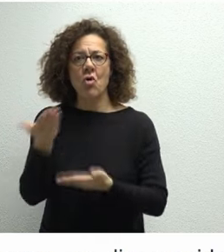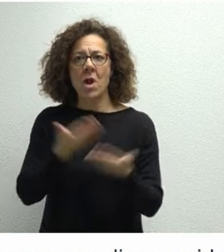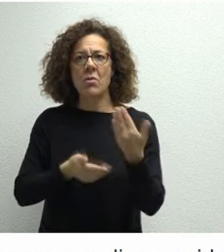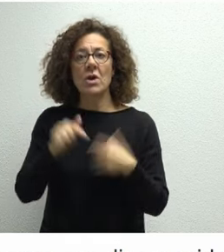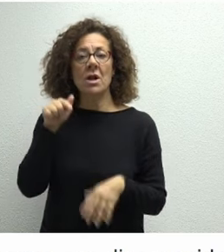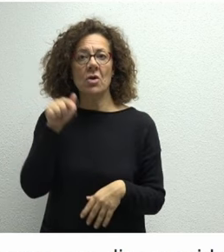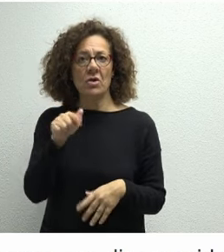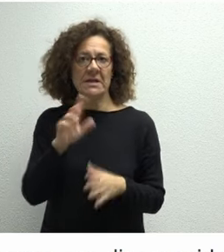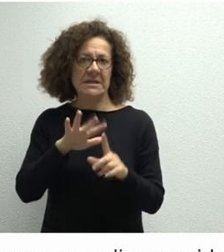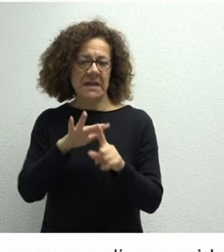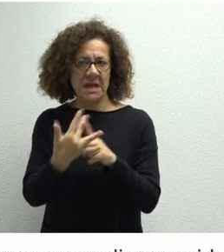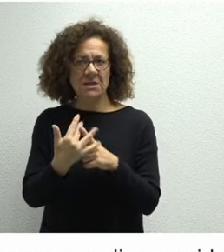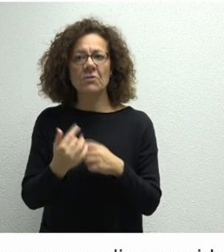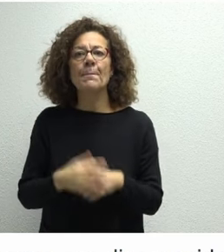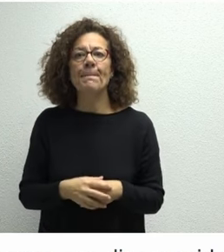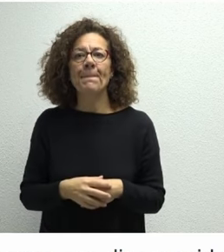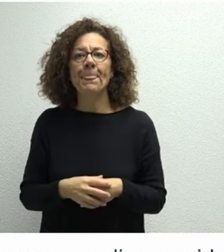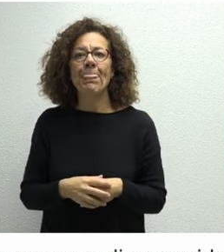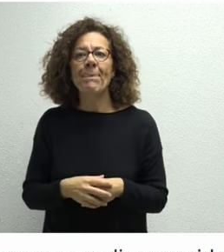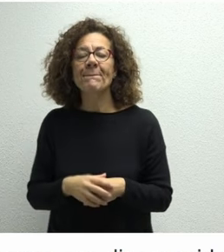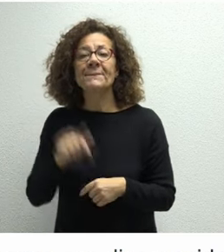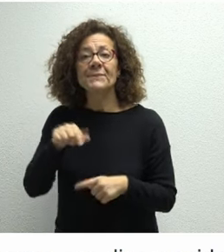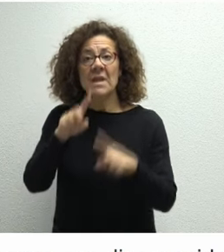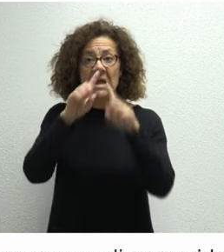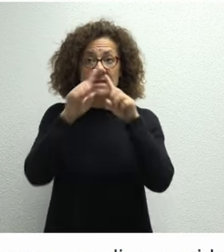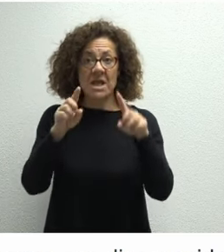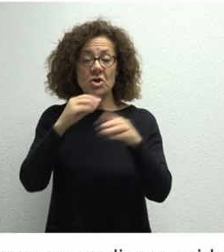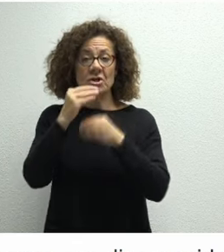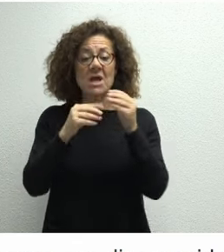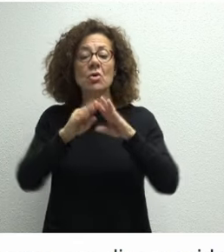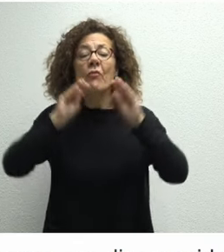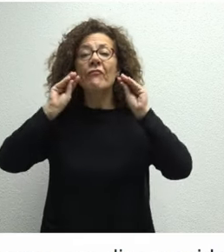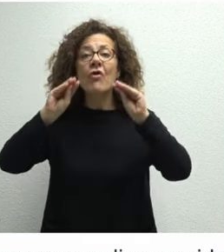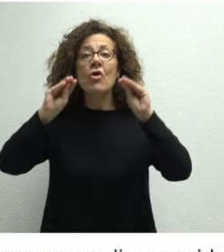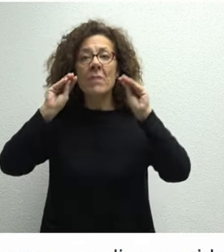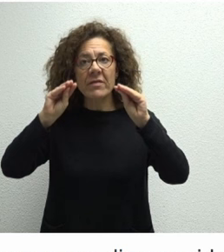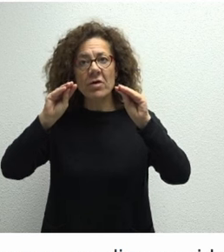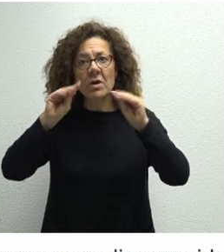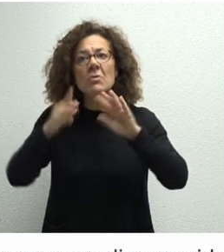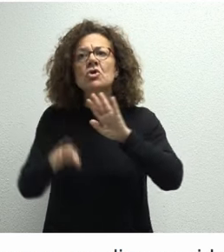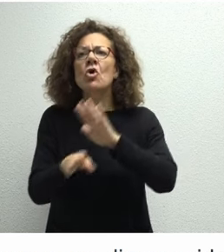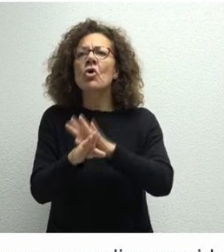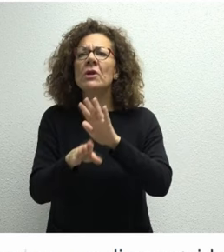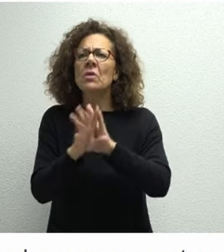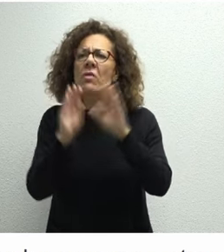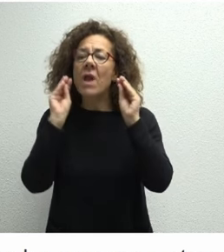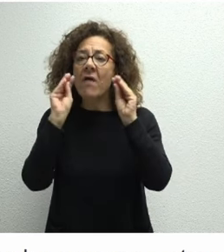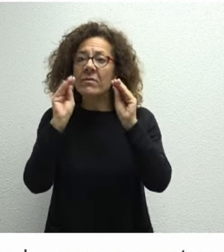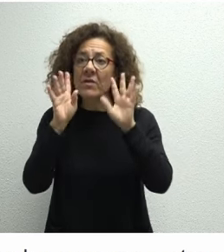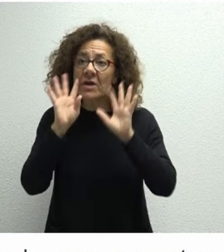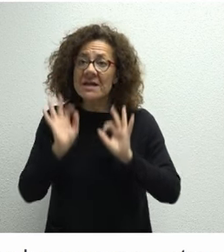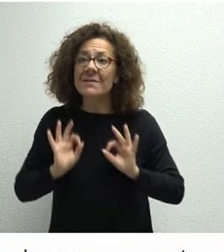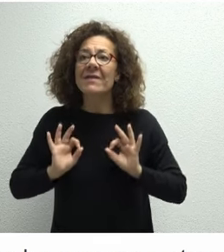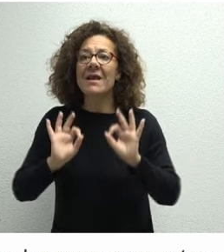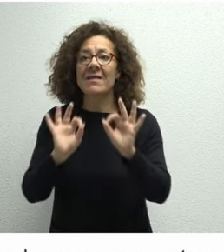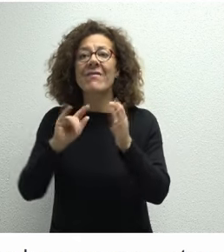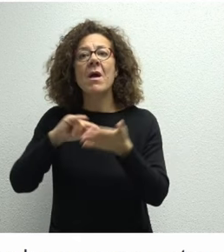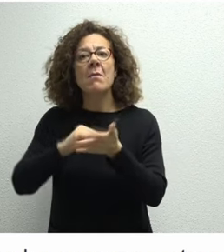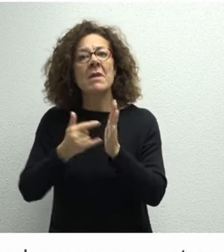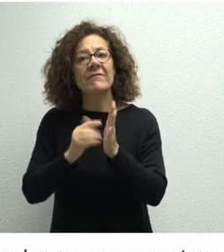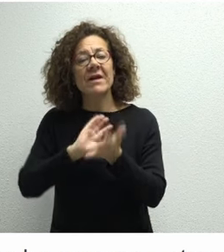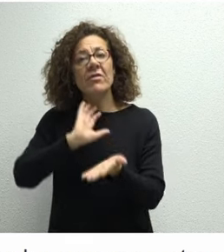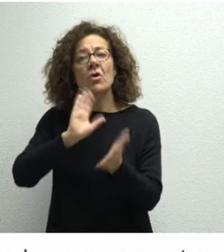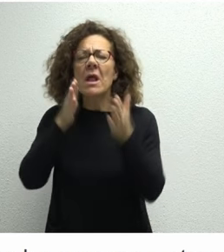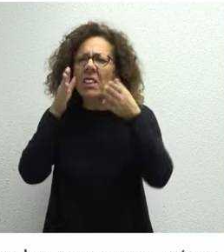el en el caso eh este año se ha hecho una formación o hemos continuado con una formación especializada en planificación